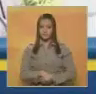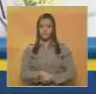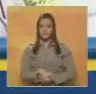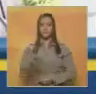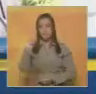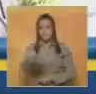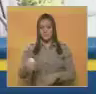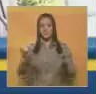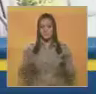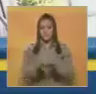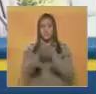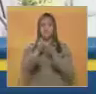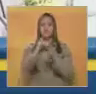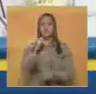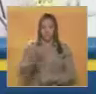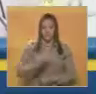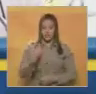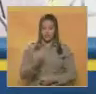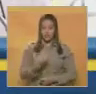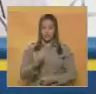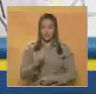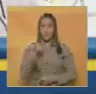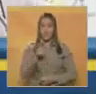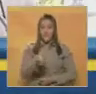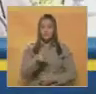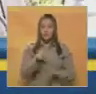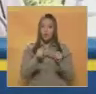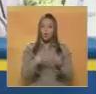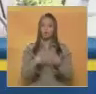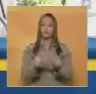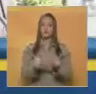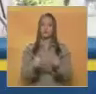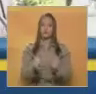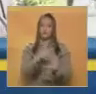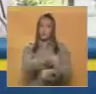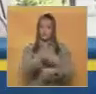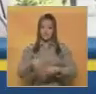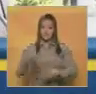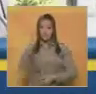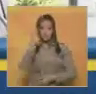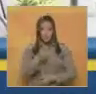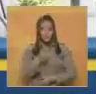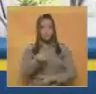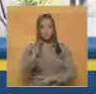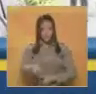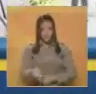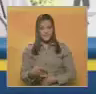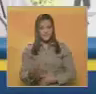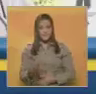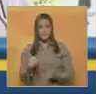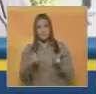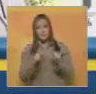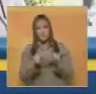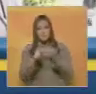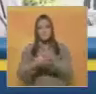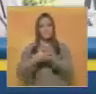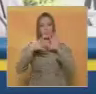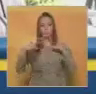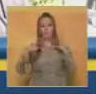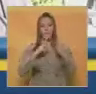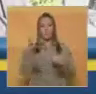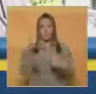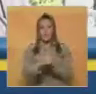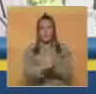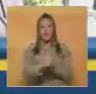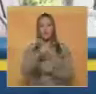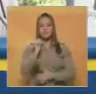También, al igual que le estamos dando garantía de que esto va a tener continuidad en el municipio de Sucre, también vamos a ampliar este plan